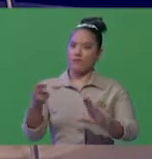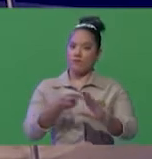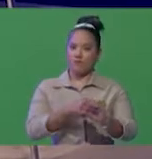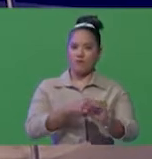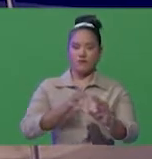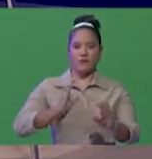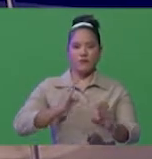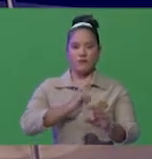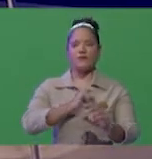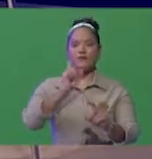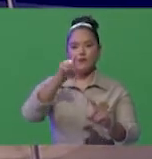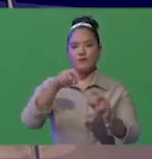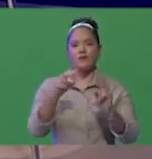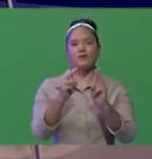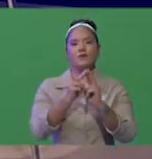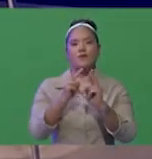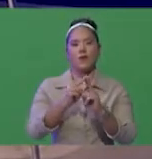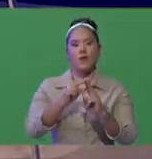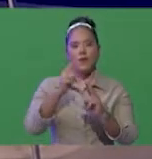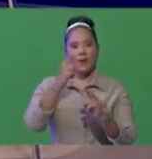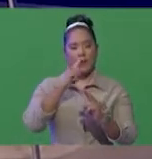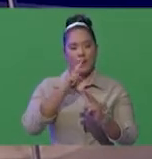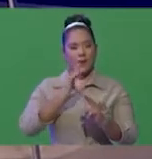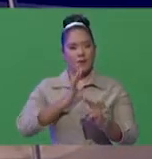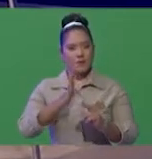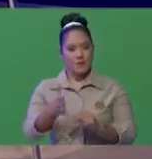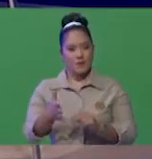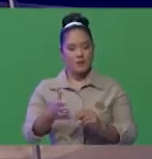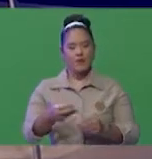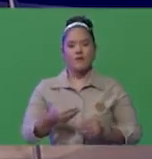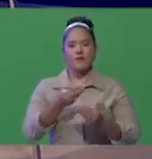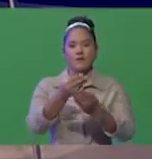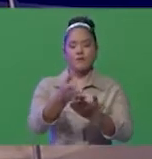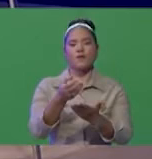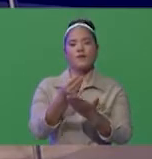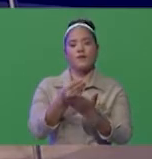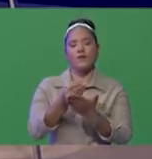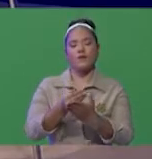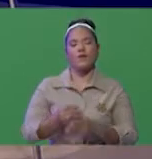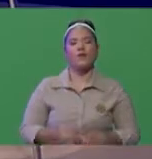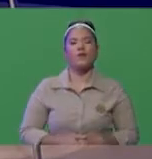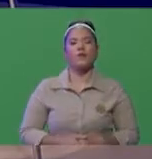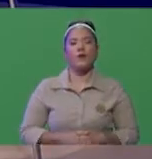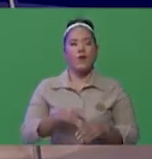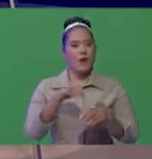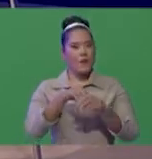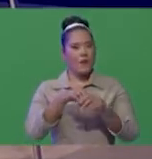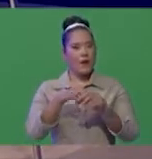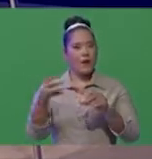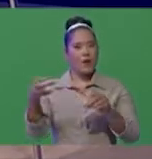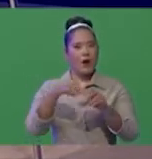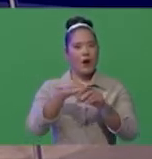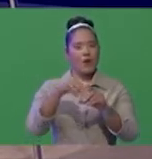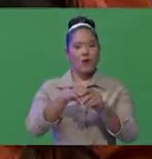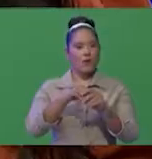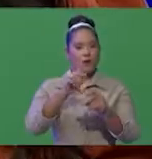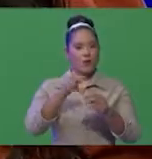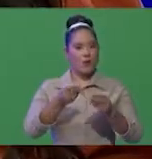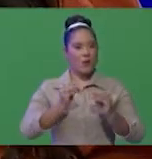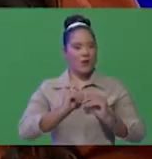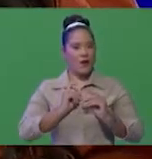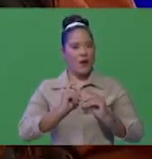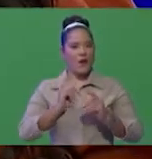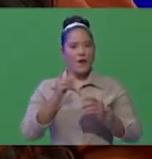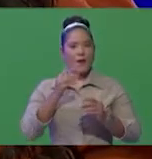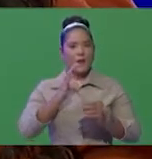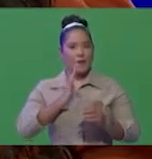cooperativa, conozca cuáles son sus beneficios que le va a dar esa cooperativa. Porque los bancos por ahorrar no nos dan beneficio. La